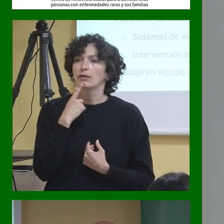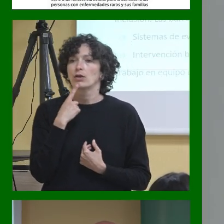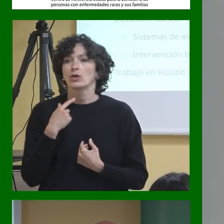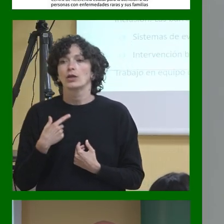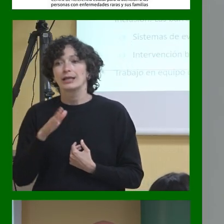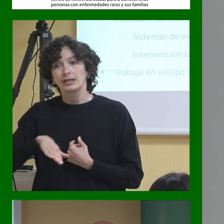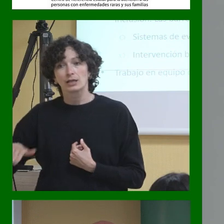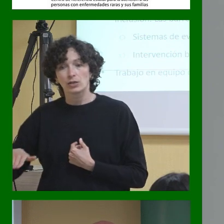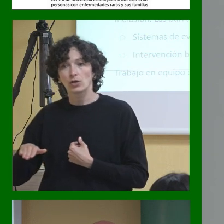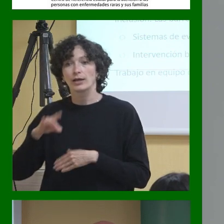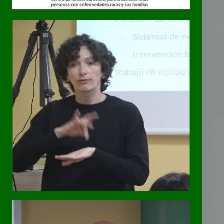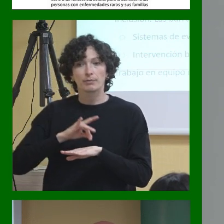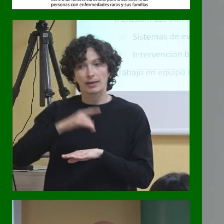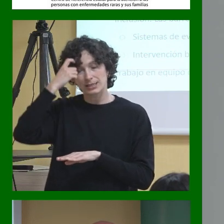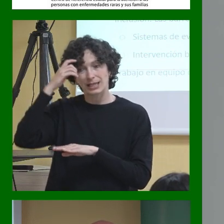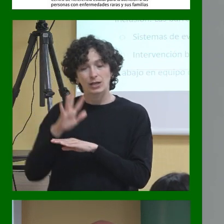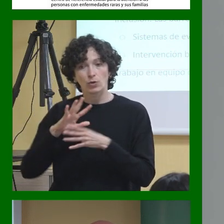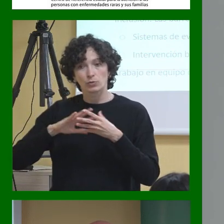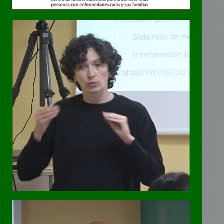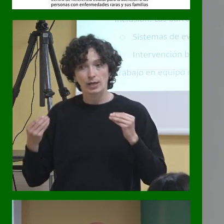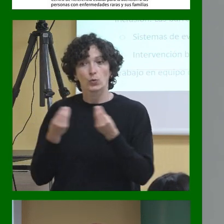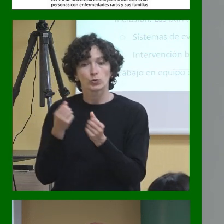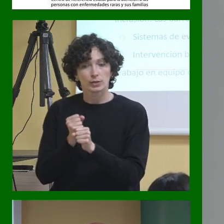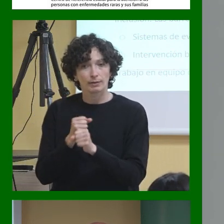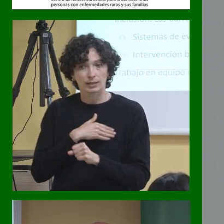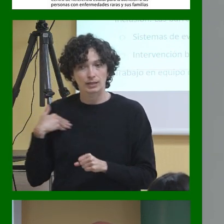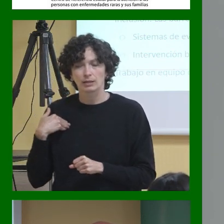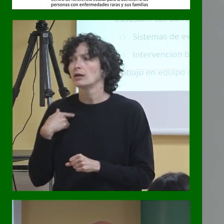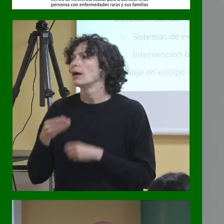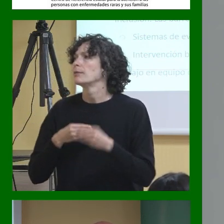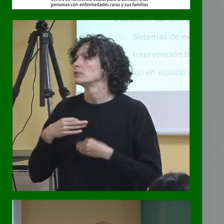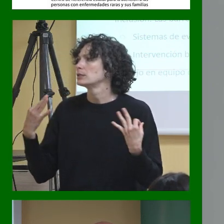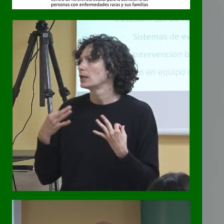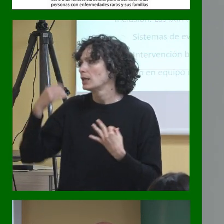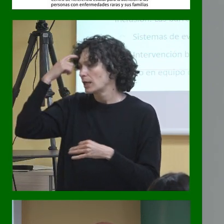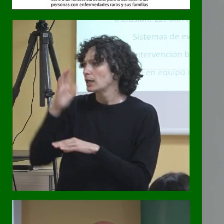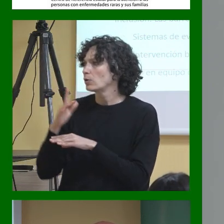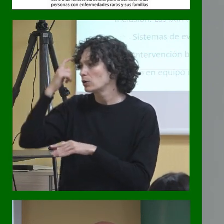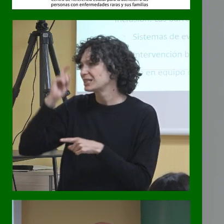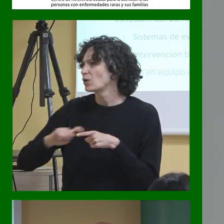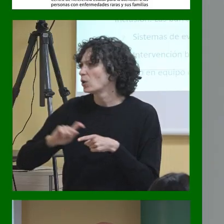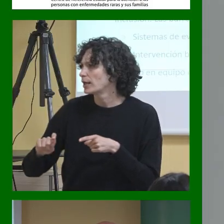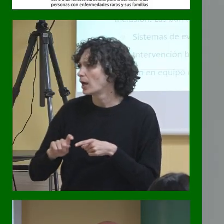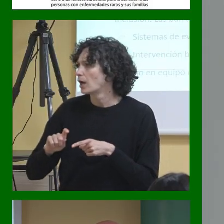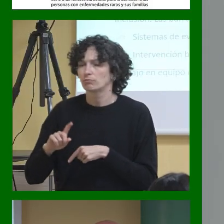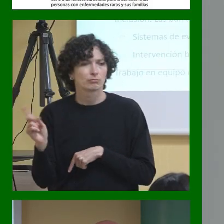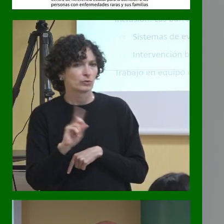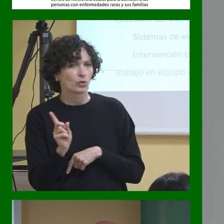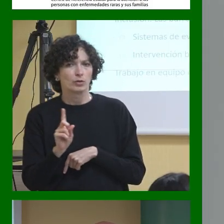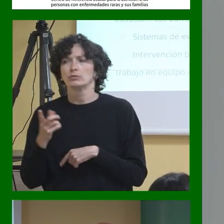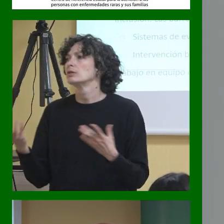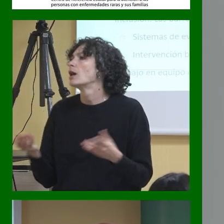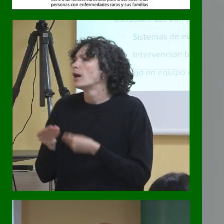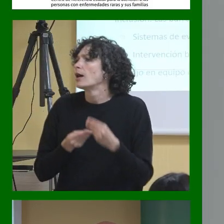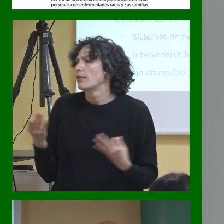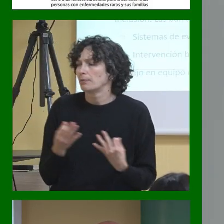los niños con enfermedades neuromusculares. Y le dije, ¿qué queréis que hagamos? ¿Neuropsicología? Y me dijo, no. ¿Y qué queréis que haga? Pues mira,